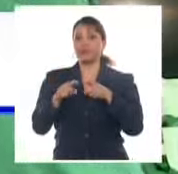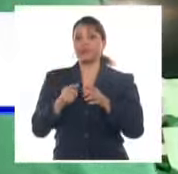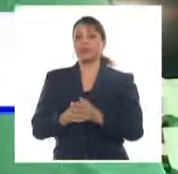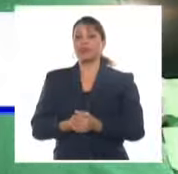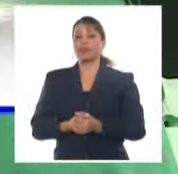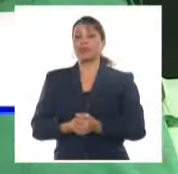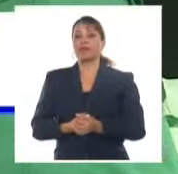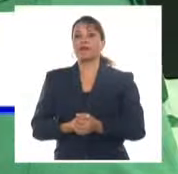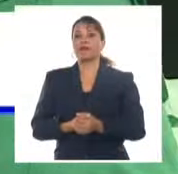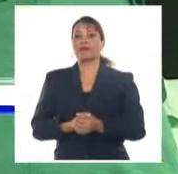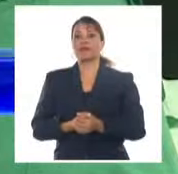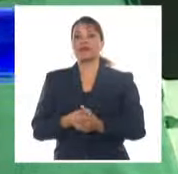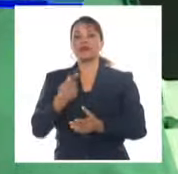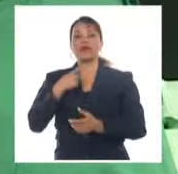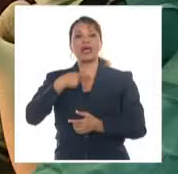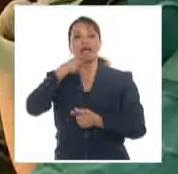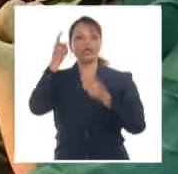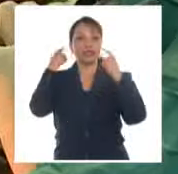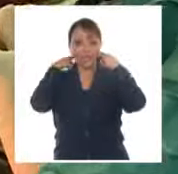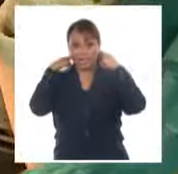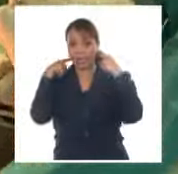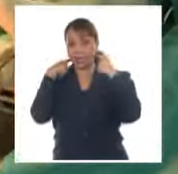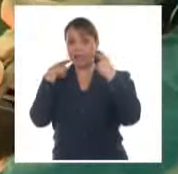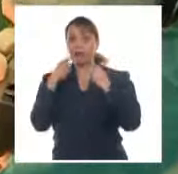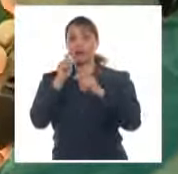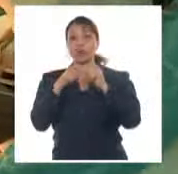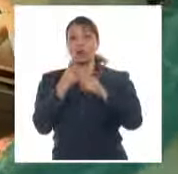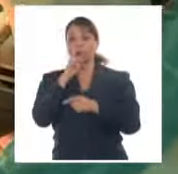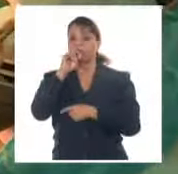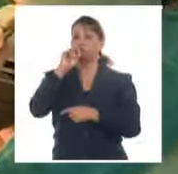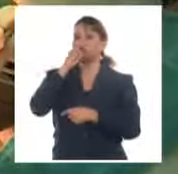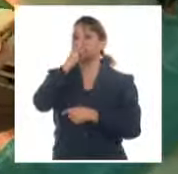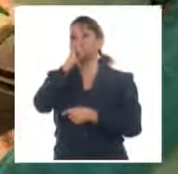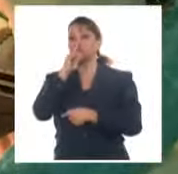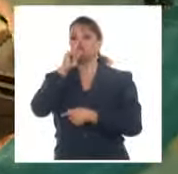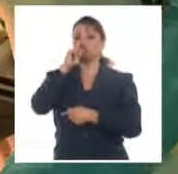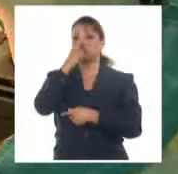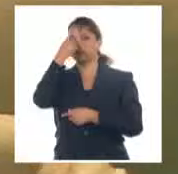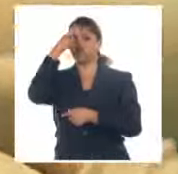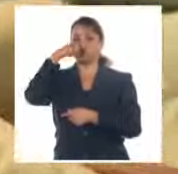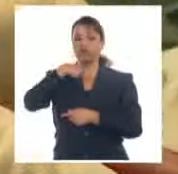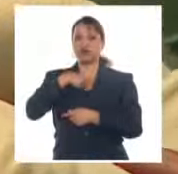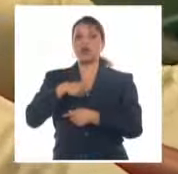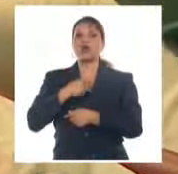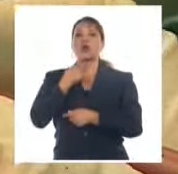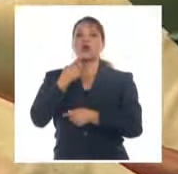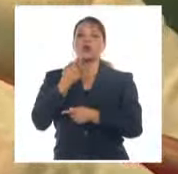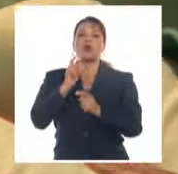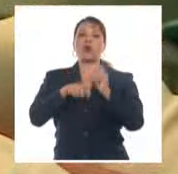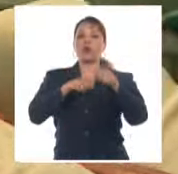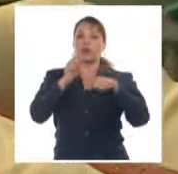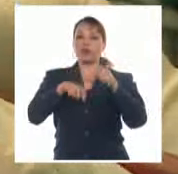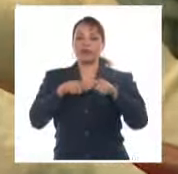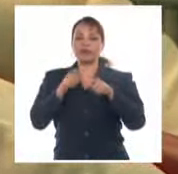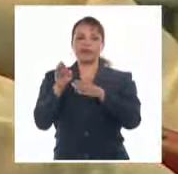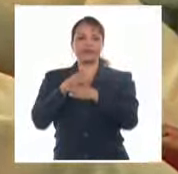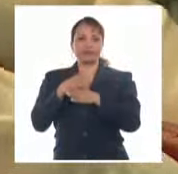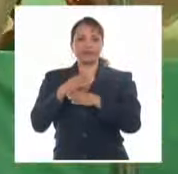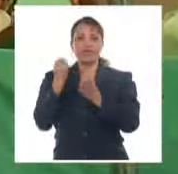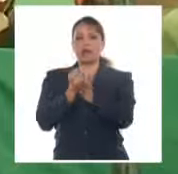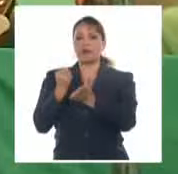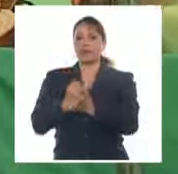gr al cerebro por vía endoscópica recientemente estamos estamos aprobando y se aprobó por la cop y por todas las